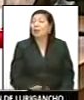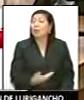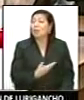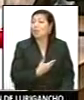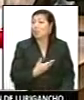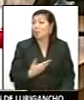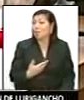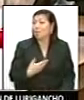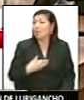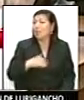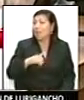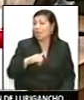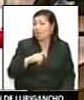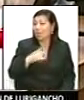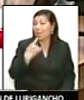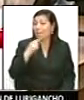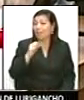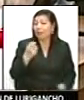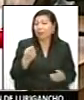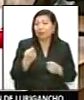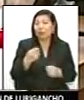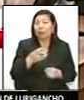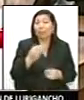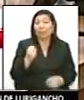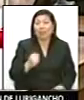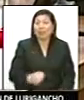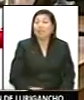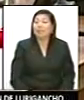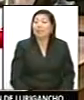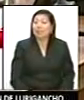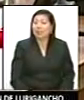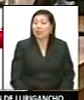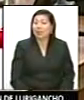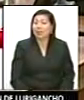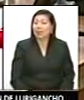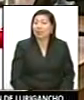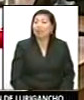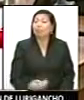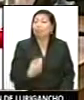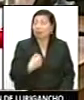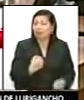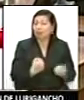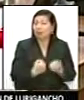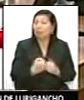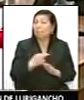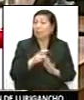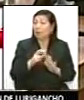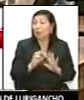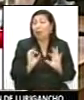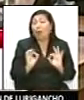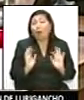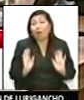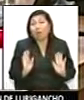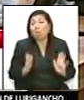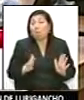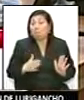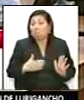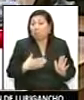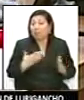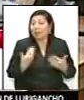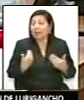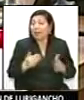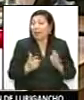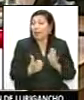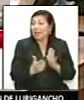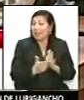gobierno, igualdad, pero para restringir derechos. Eso de ninguna manera, presidente. Por eso nuestro respaldo al proyecto, y ojalá pueda pronto ya ser